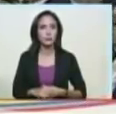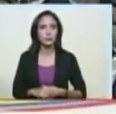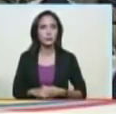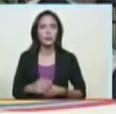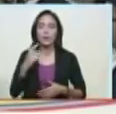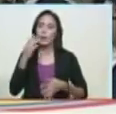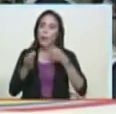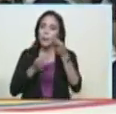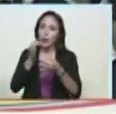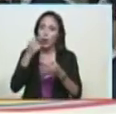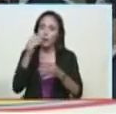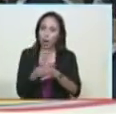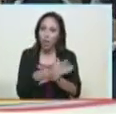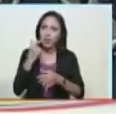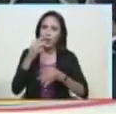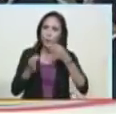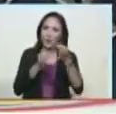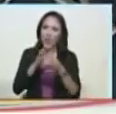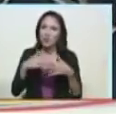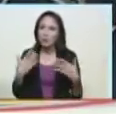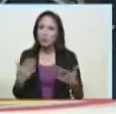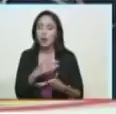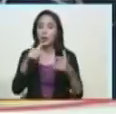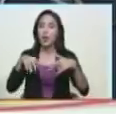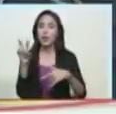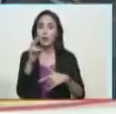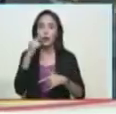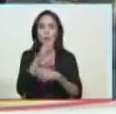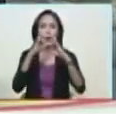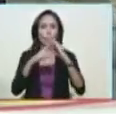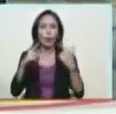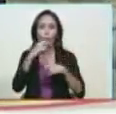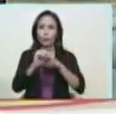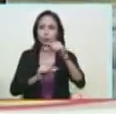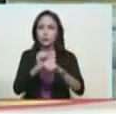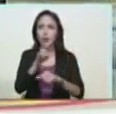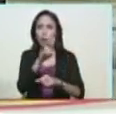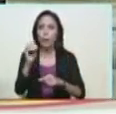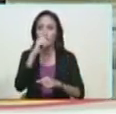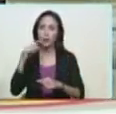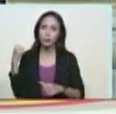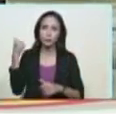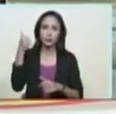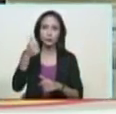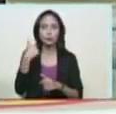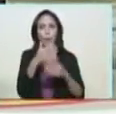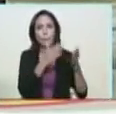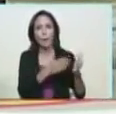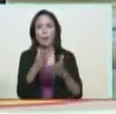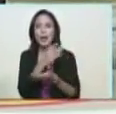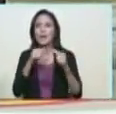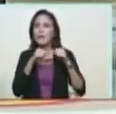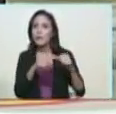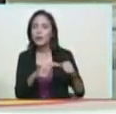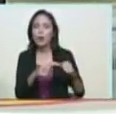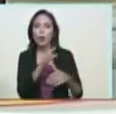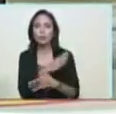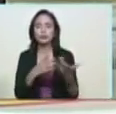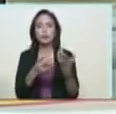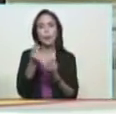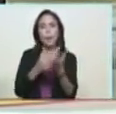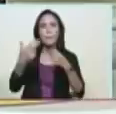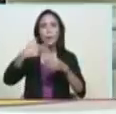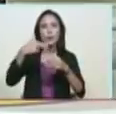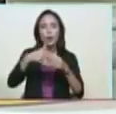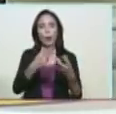estaba diciendo que venezuela todo el siglo 20 estableció una dependencia absoluta del ingreso